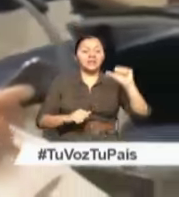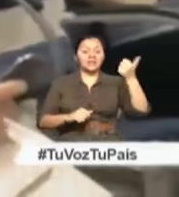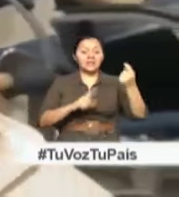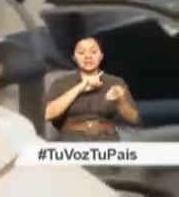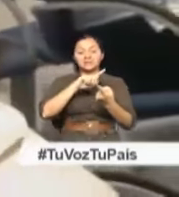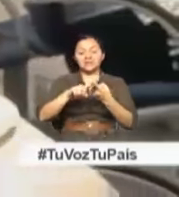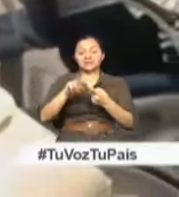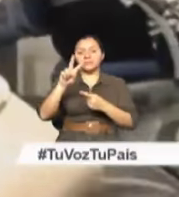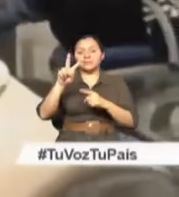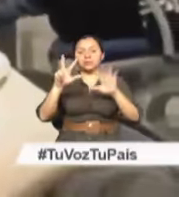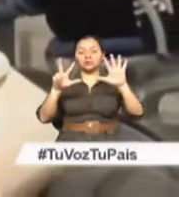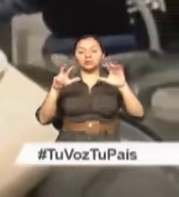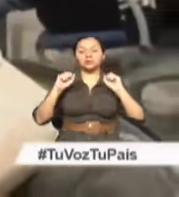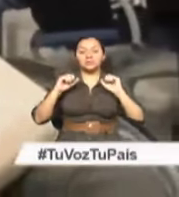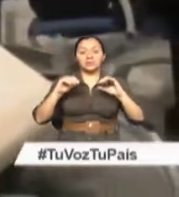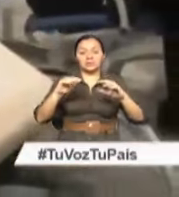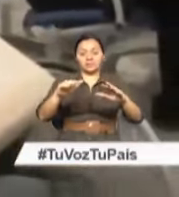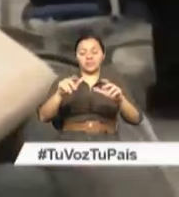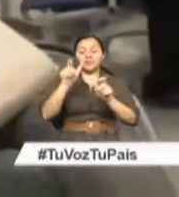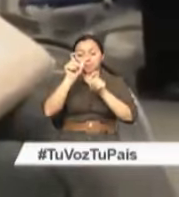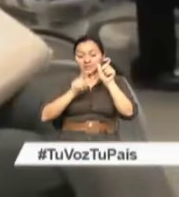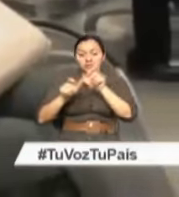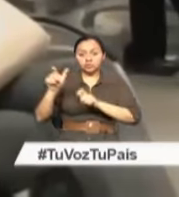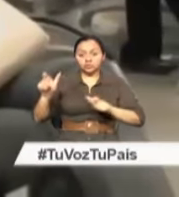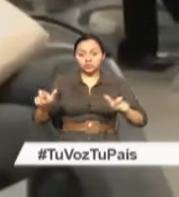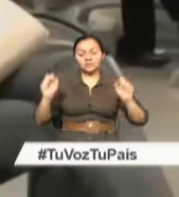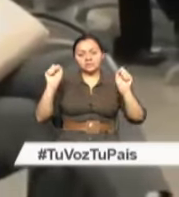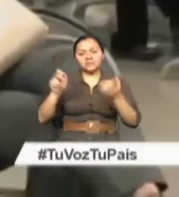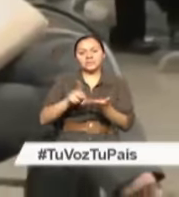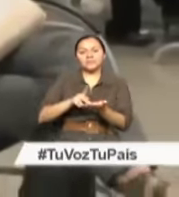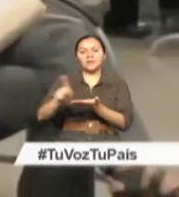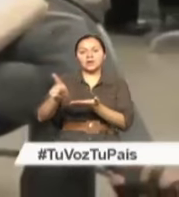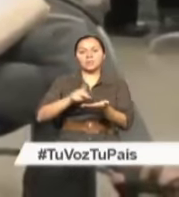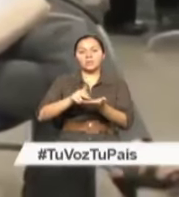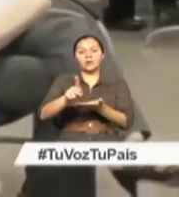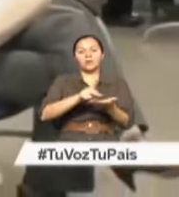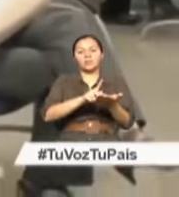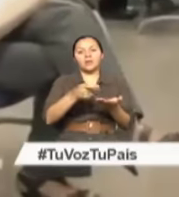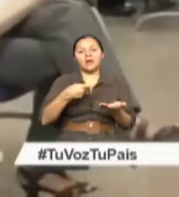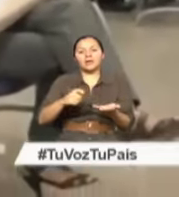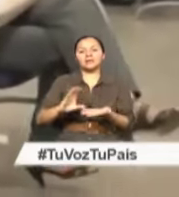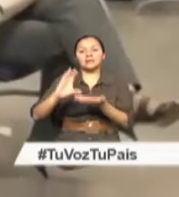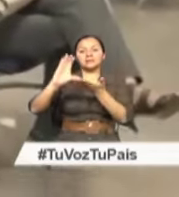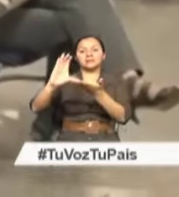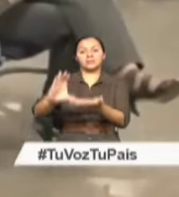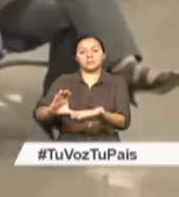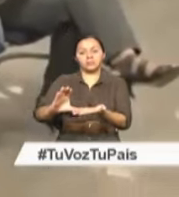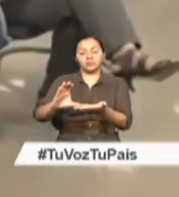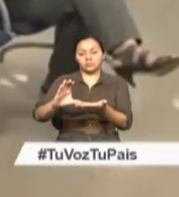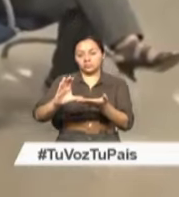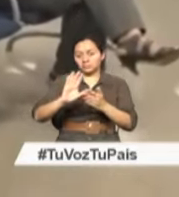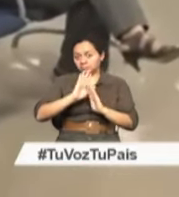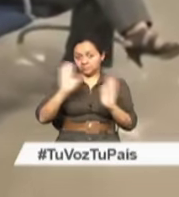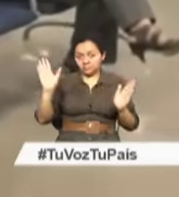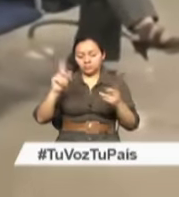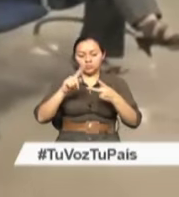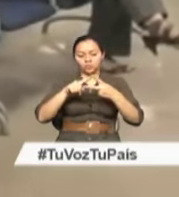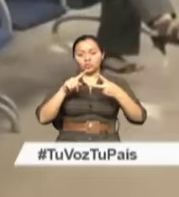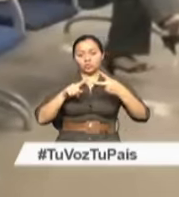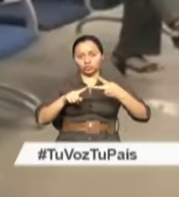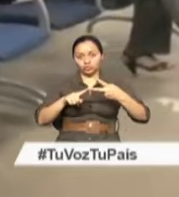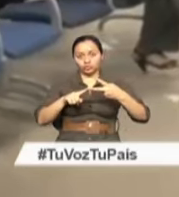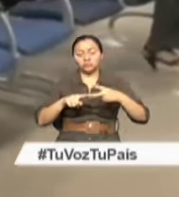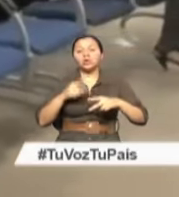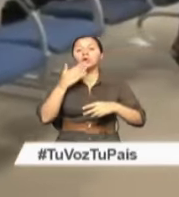28 de septiembre, los contribuyentes deben realizar el pago del anticipo del impuesto a la renta por segunda ocasión. El trámite